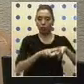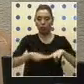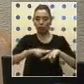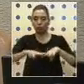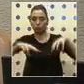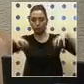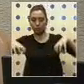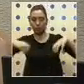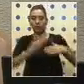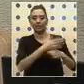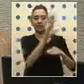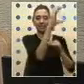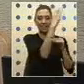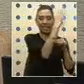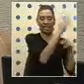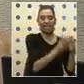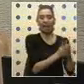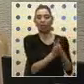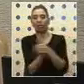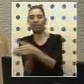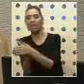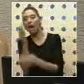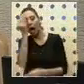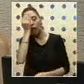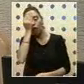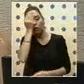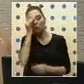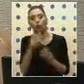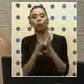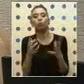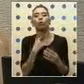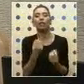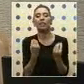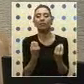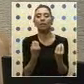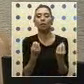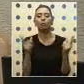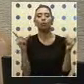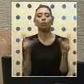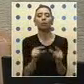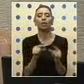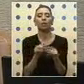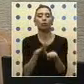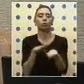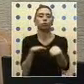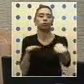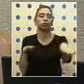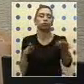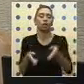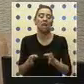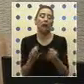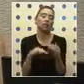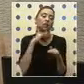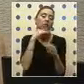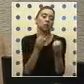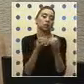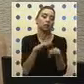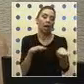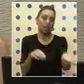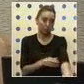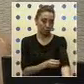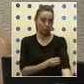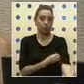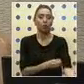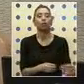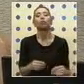comunas de Serena y Coquimbo. Dado que este proyecto tiene alto interés para descongestionar las densificadas vías estructurales, sobre